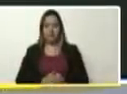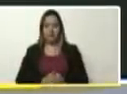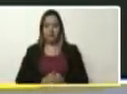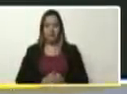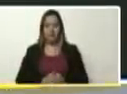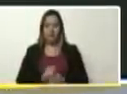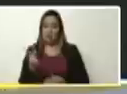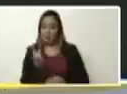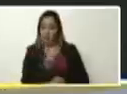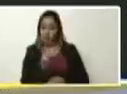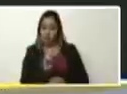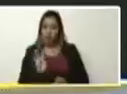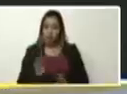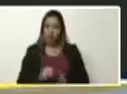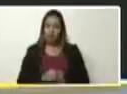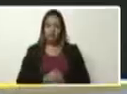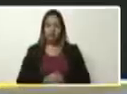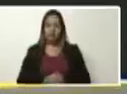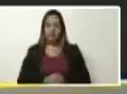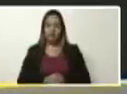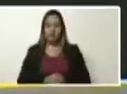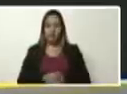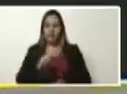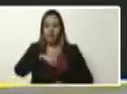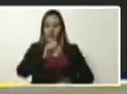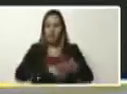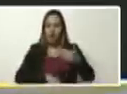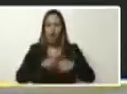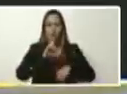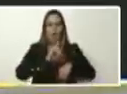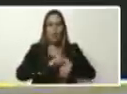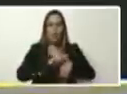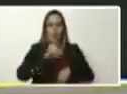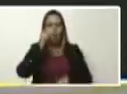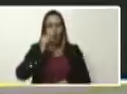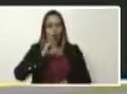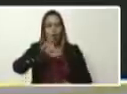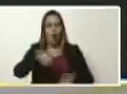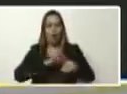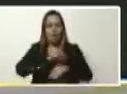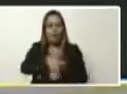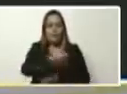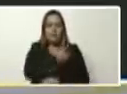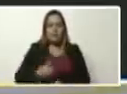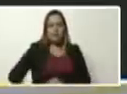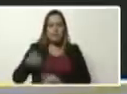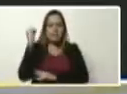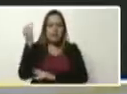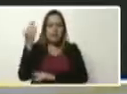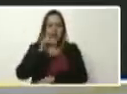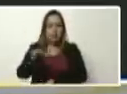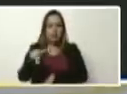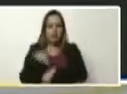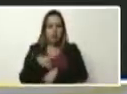Por Venezuela, firmó el doctor Jorge Rodríguez, presidente de la Asamblea Nacional,